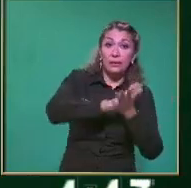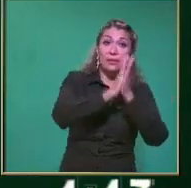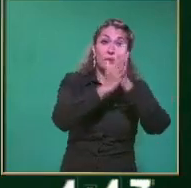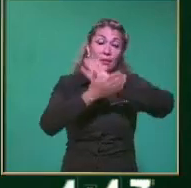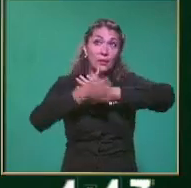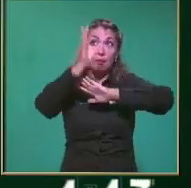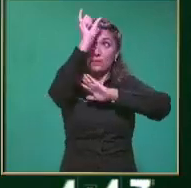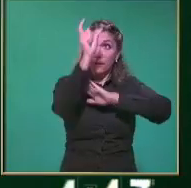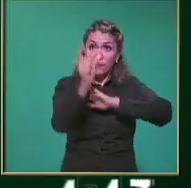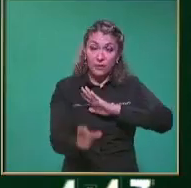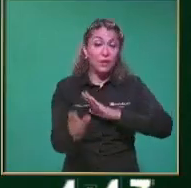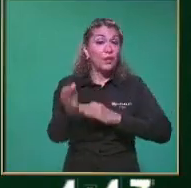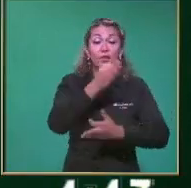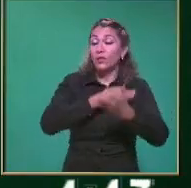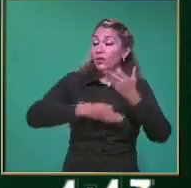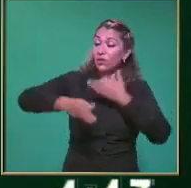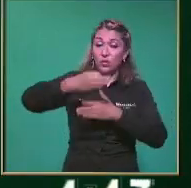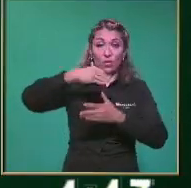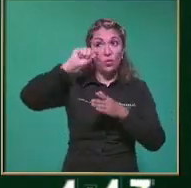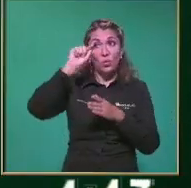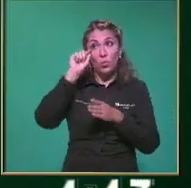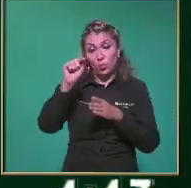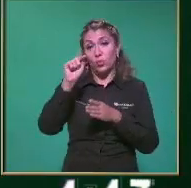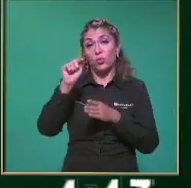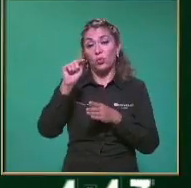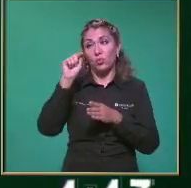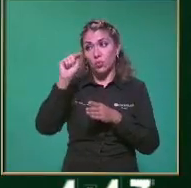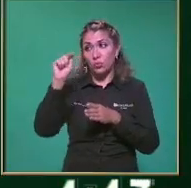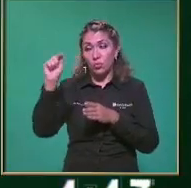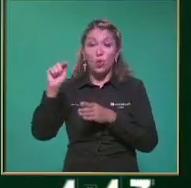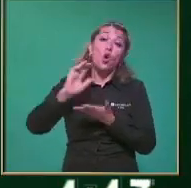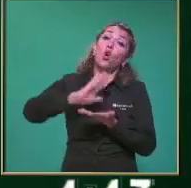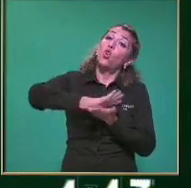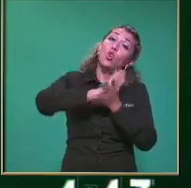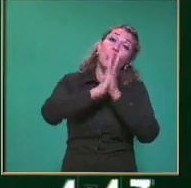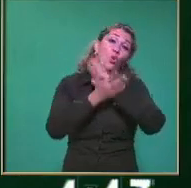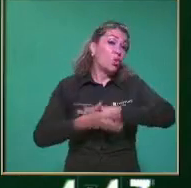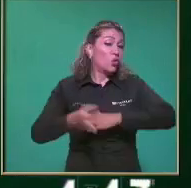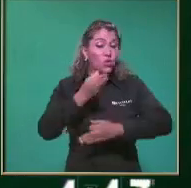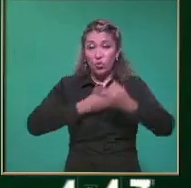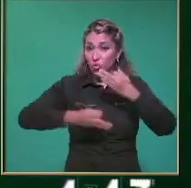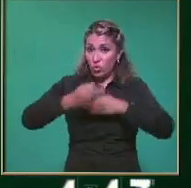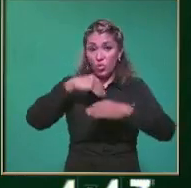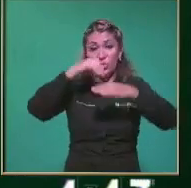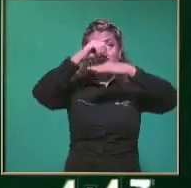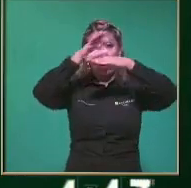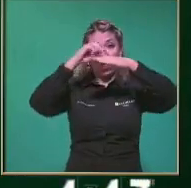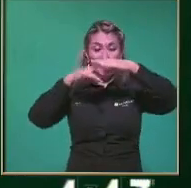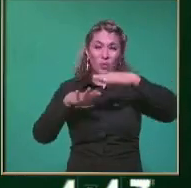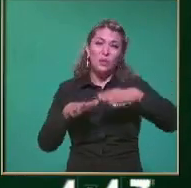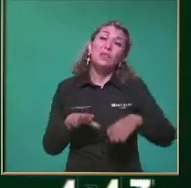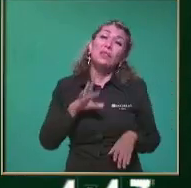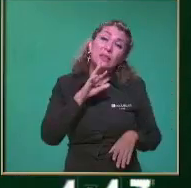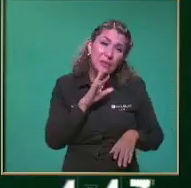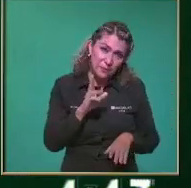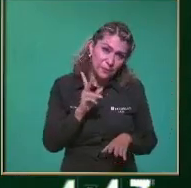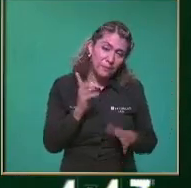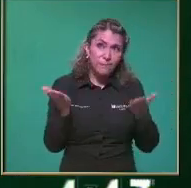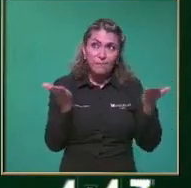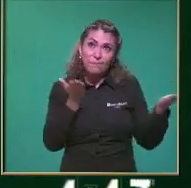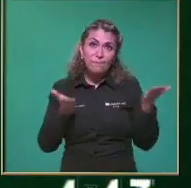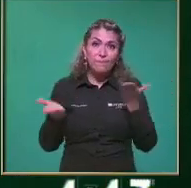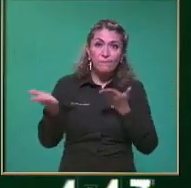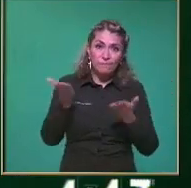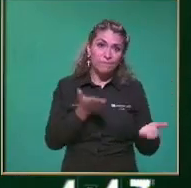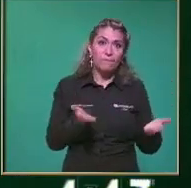Bueno, es la misma situación. Puedo convertirlos todos a decimales o todos a fracciones. Pero tendríamos que convertir todos a que todas las fracciones